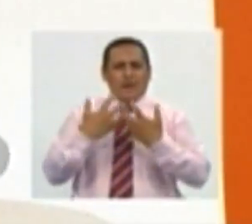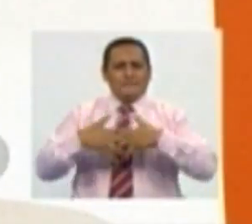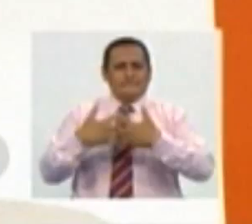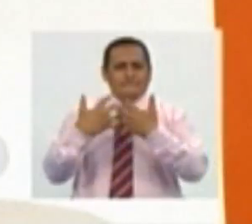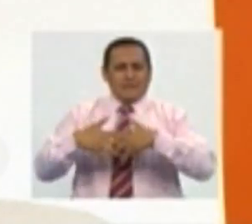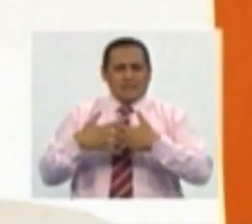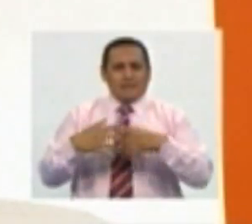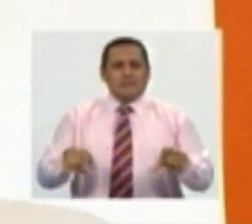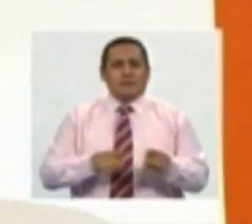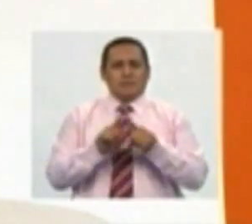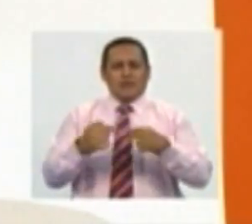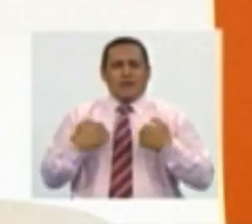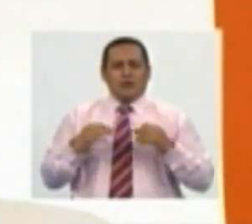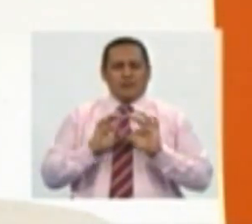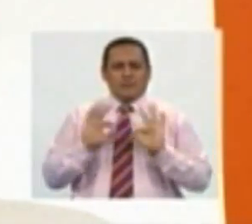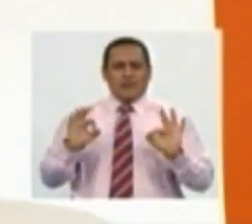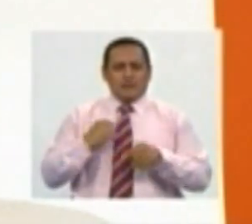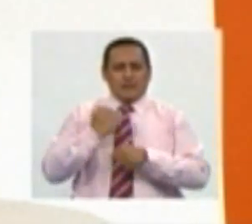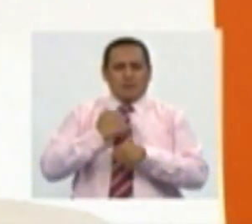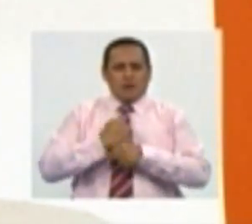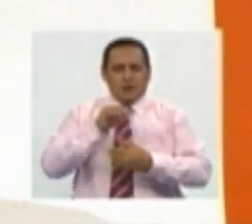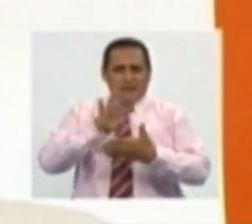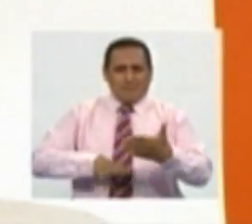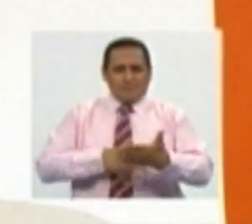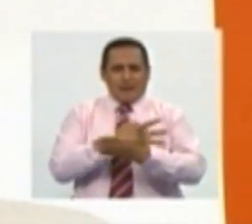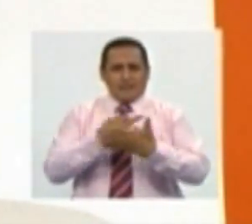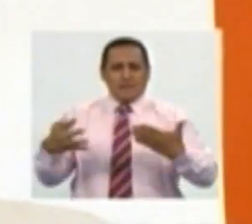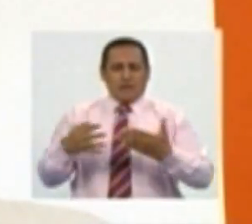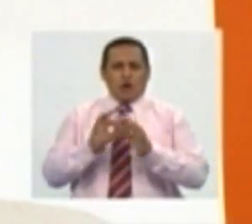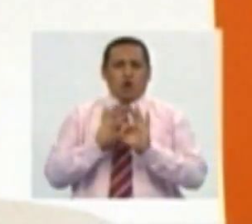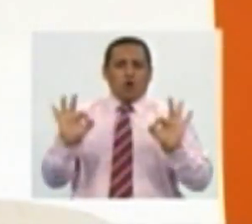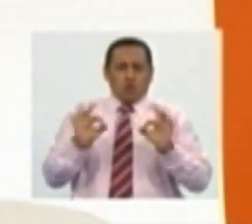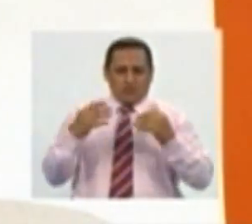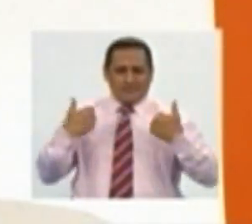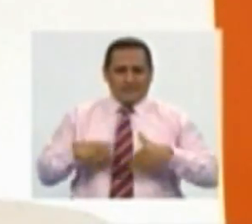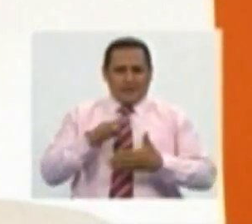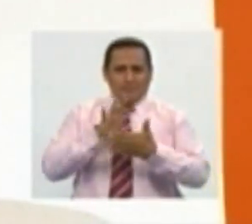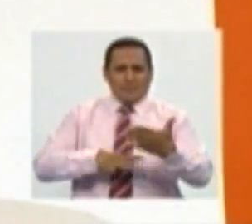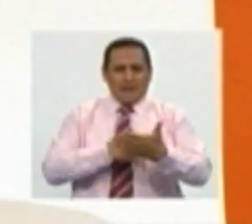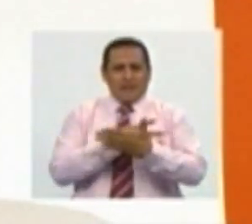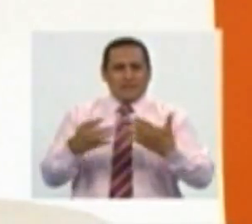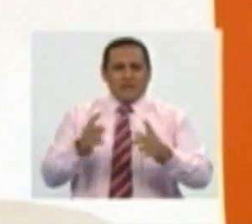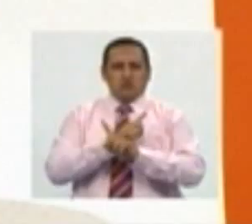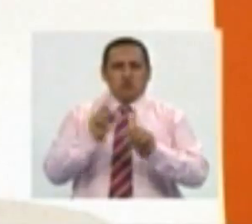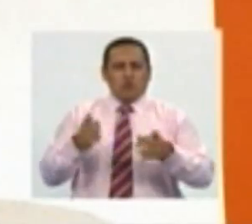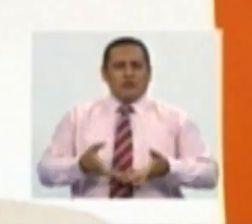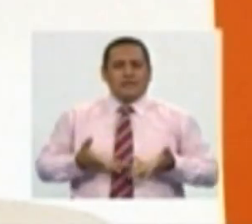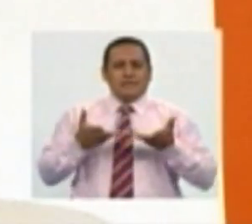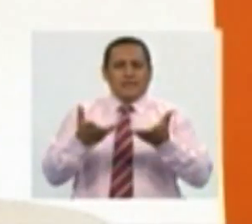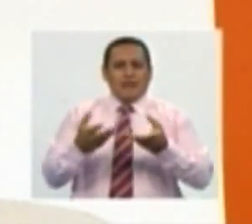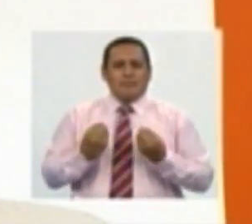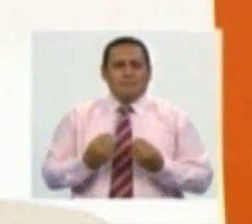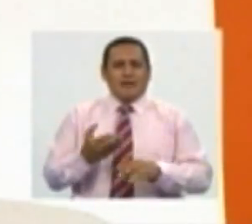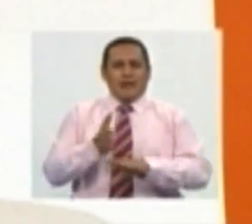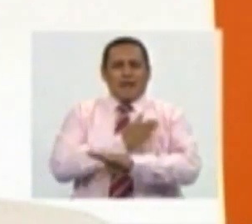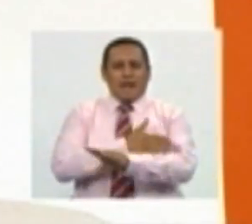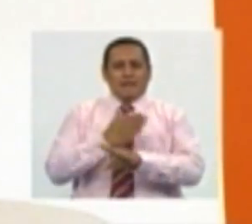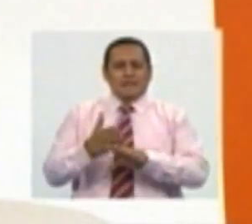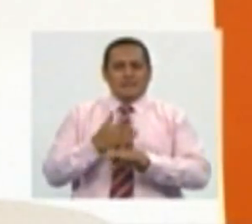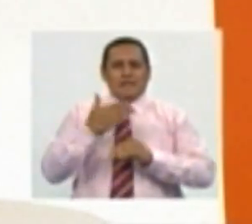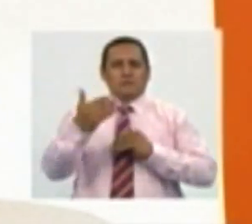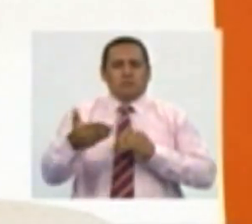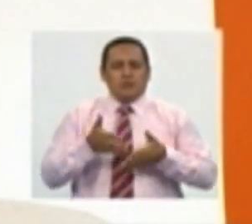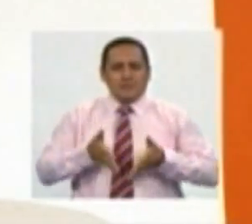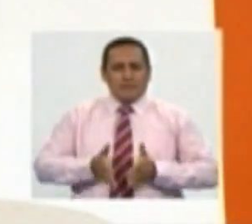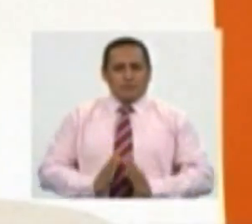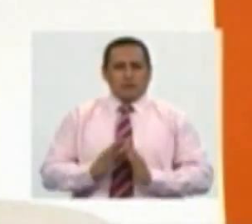de empresas que en principio no ponen a sus trabajadores en planilla, o que si es que están en planilla, no les otorgan las facilidades pues para el pre y postnatal,